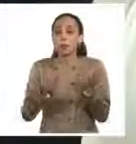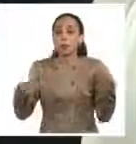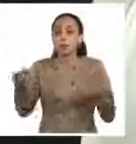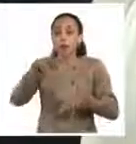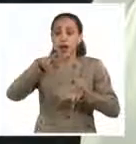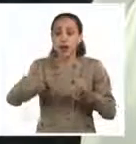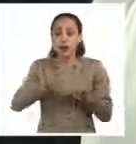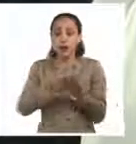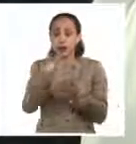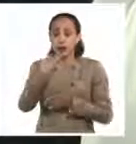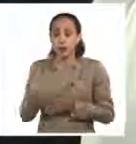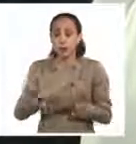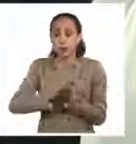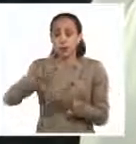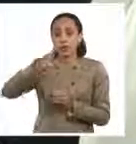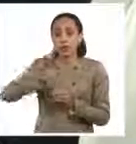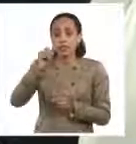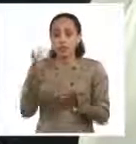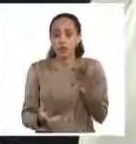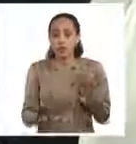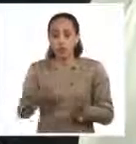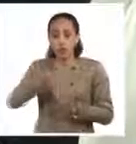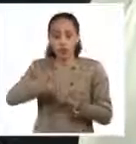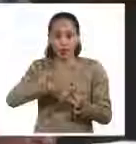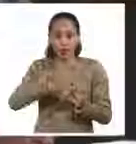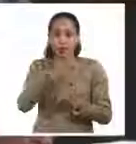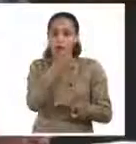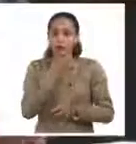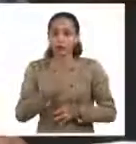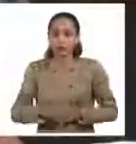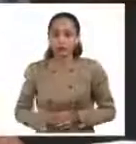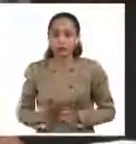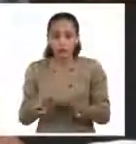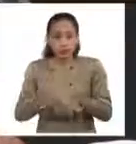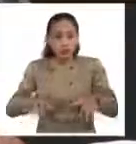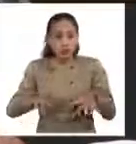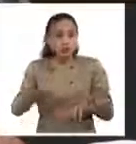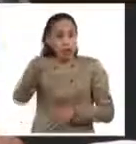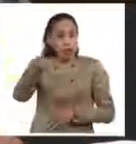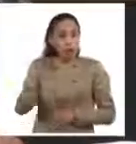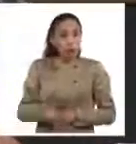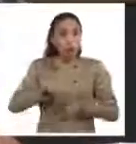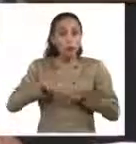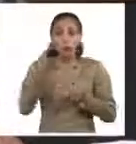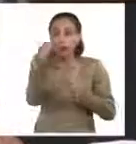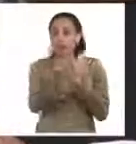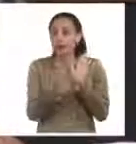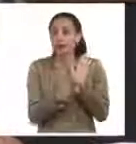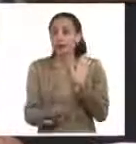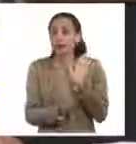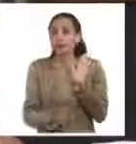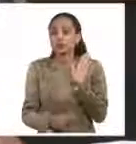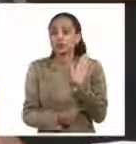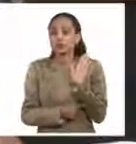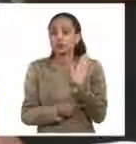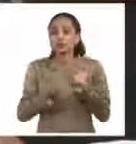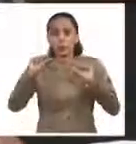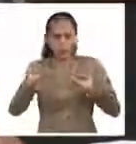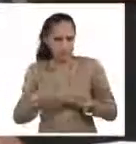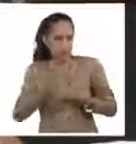Mayabeque, Matanzas, Cienfuegos y la Isla de la Juventud. En las condiciones actuales, por las características de esto, que es menos